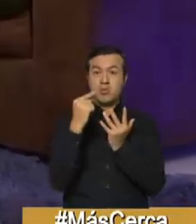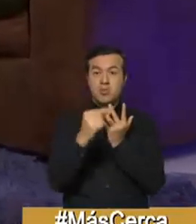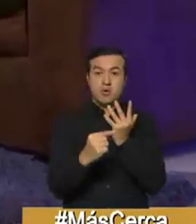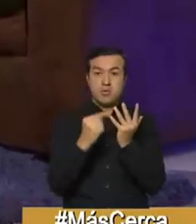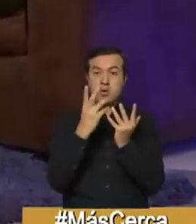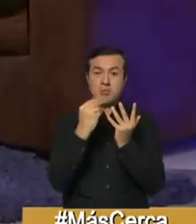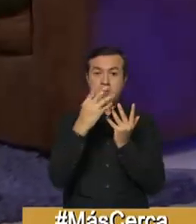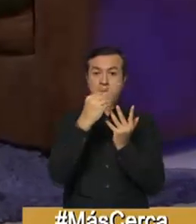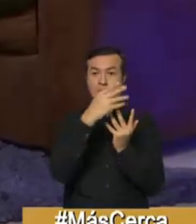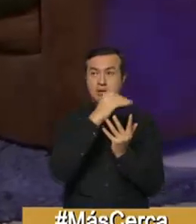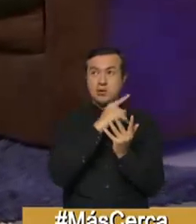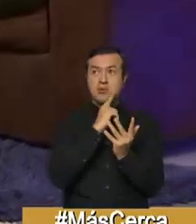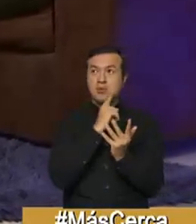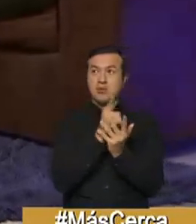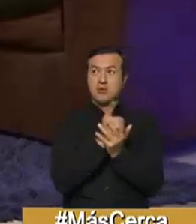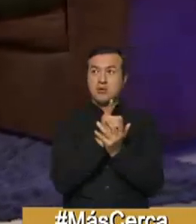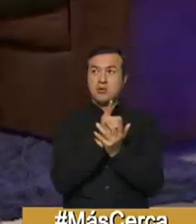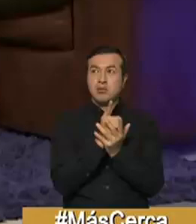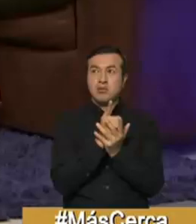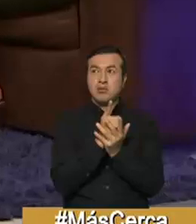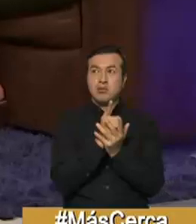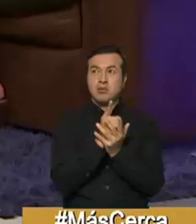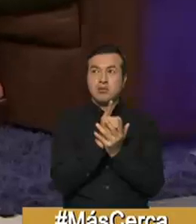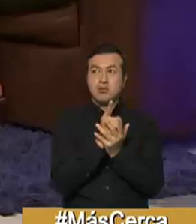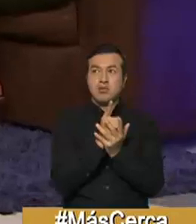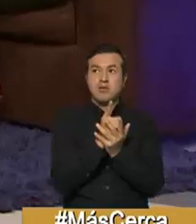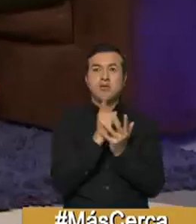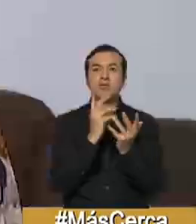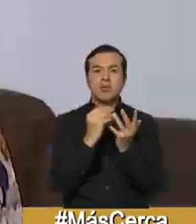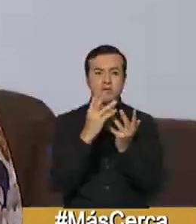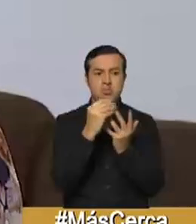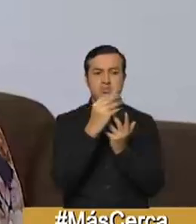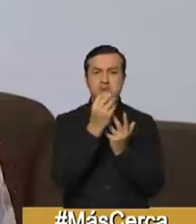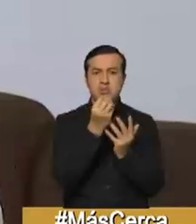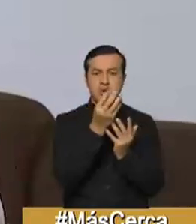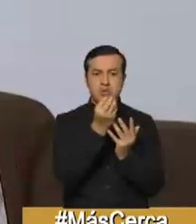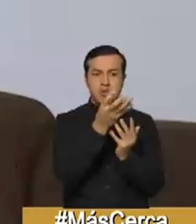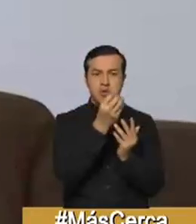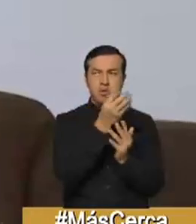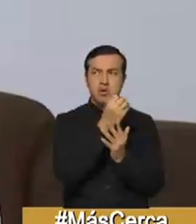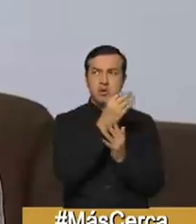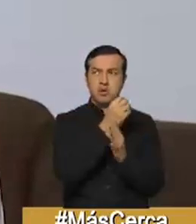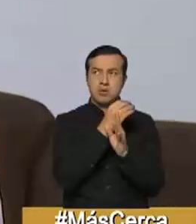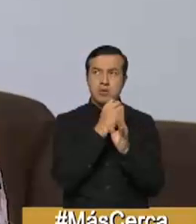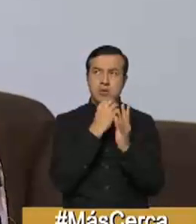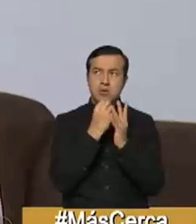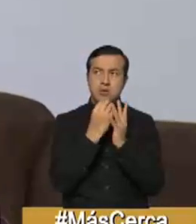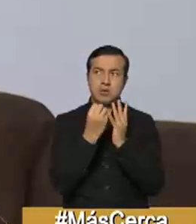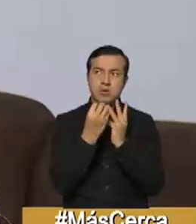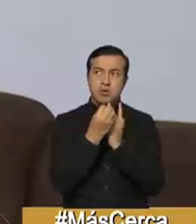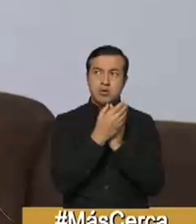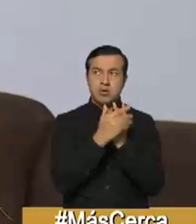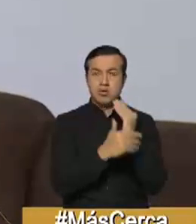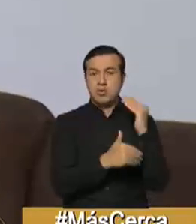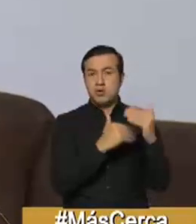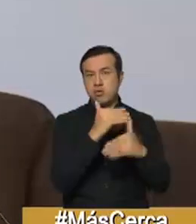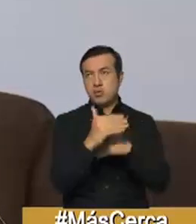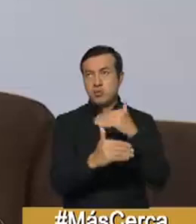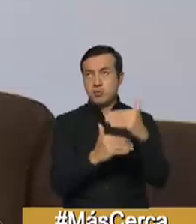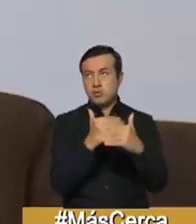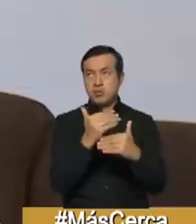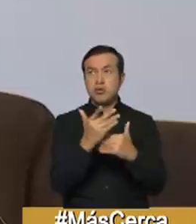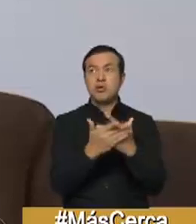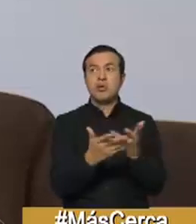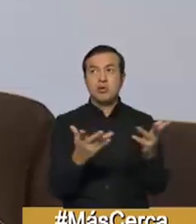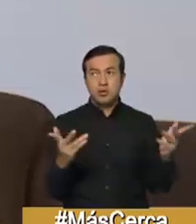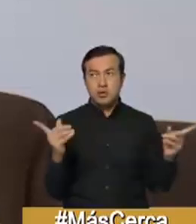también no digo que sufra, pero sí se le forza a cubrir sus etapas de